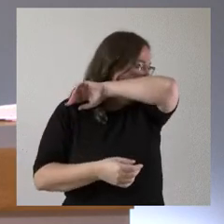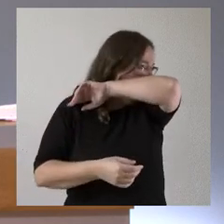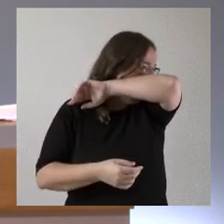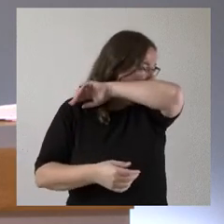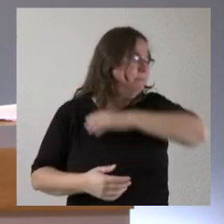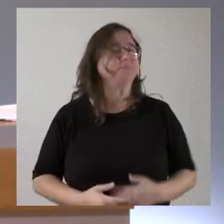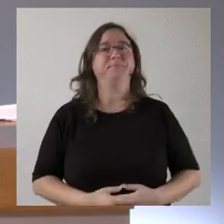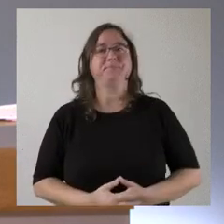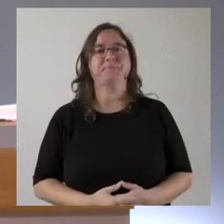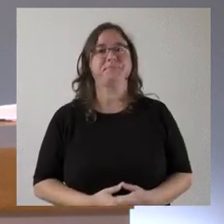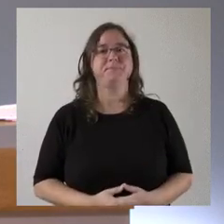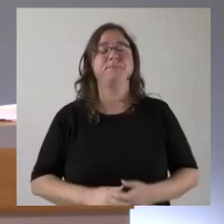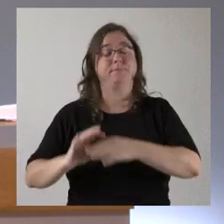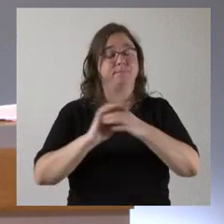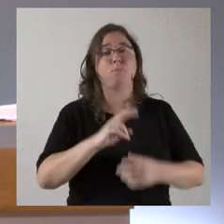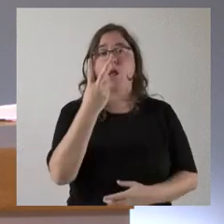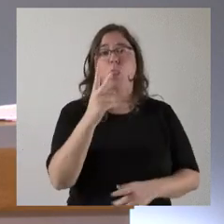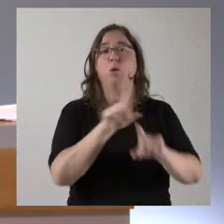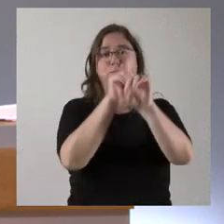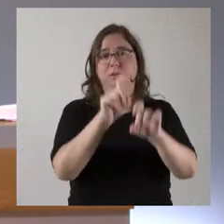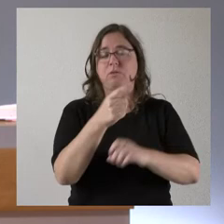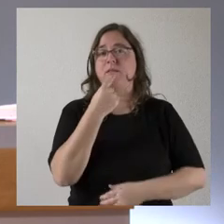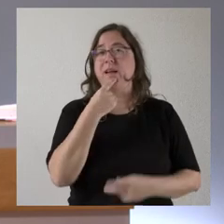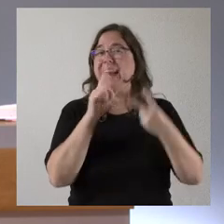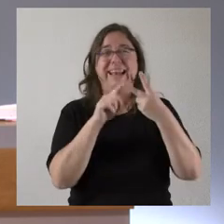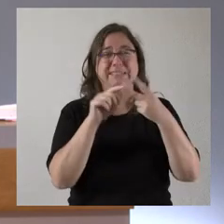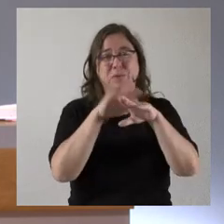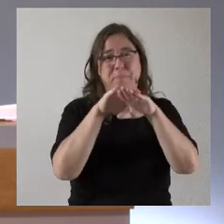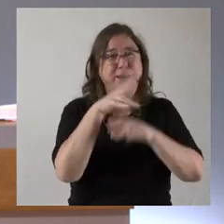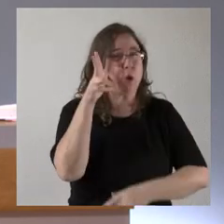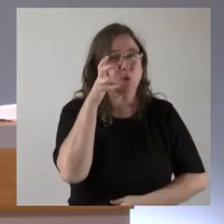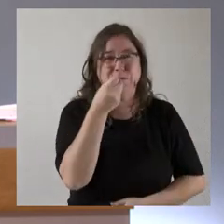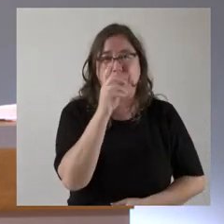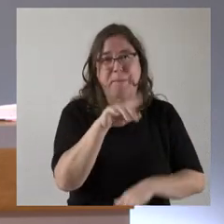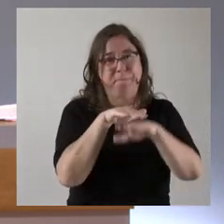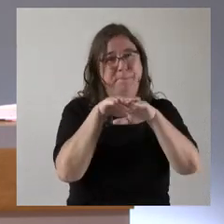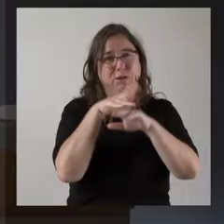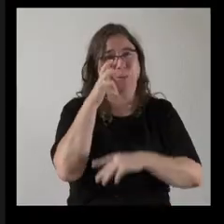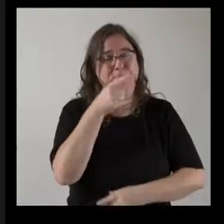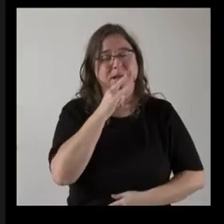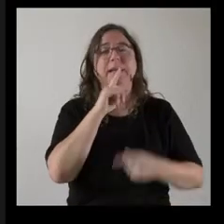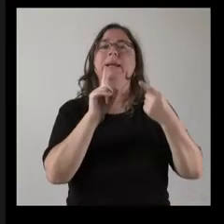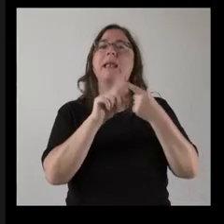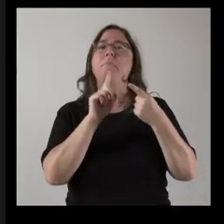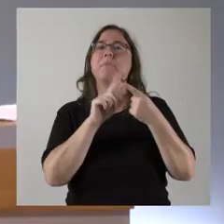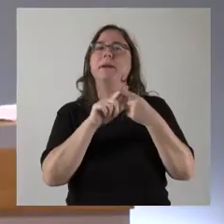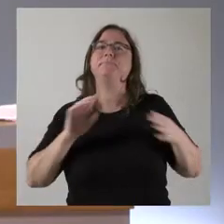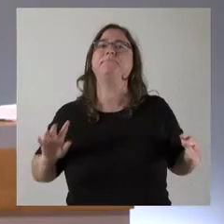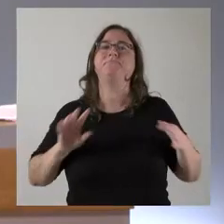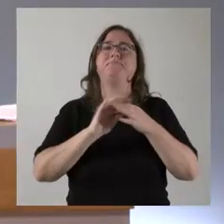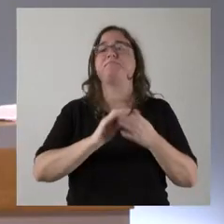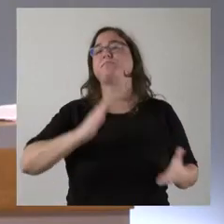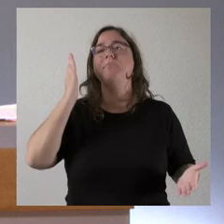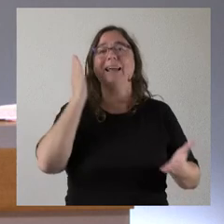si respecto a las dos preguntas indicarle la segunda no no la he oído bien no le he entendido la pregunta la primera de respecto a las